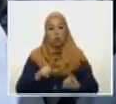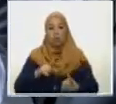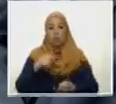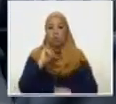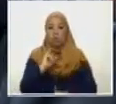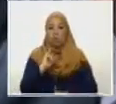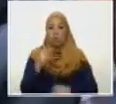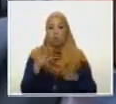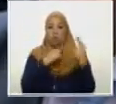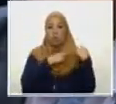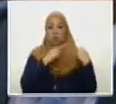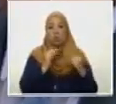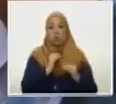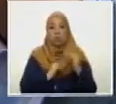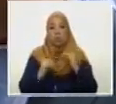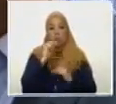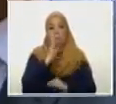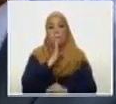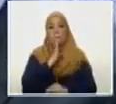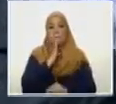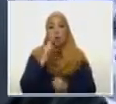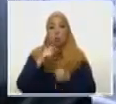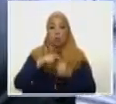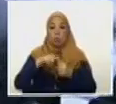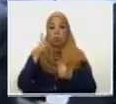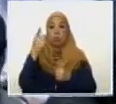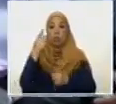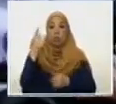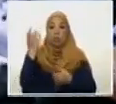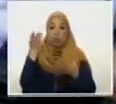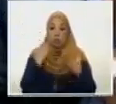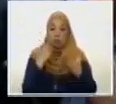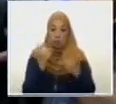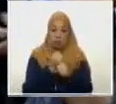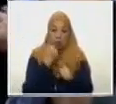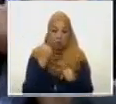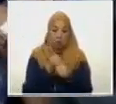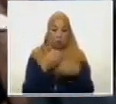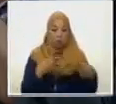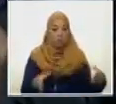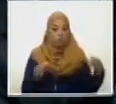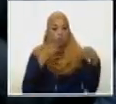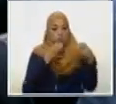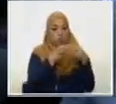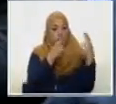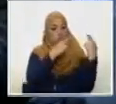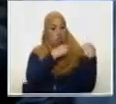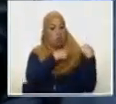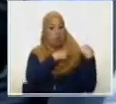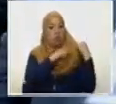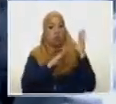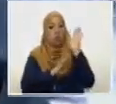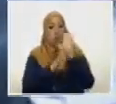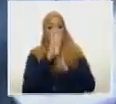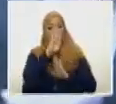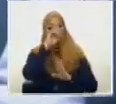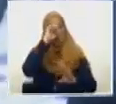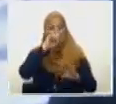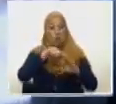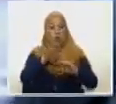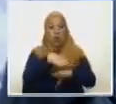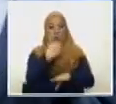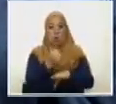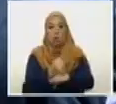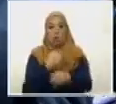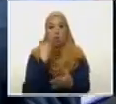disposición de la Dirección Superior del Banco Central de Venezuela para continuar trabajando coordinadamente en la consecución de los objetivos planteados